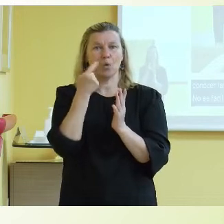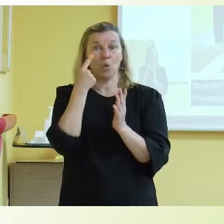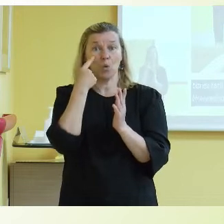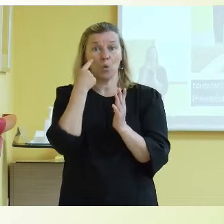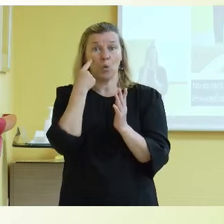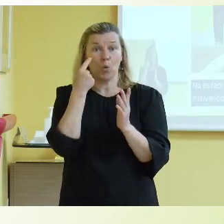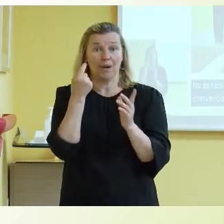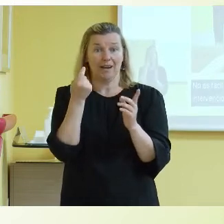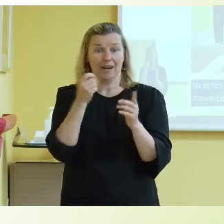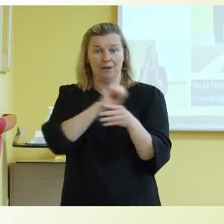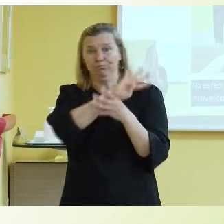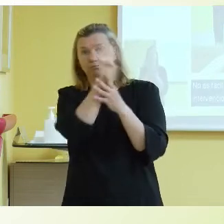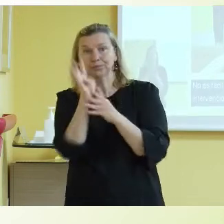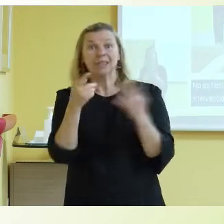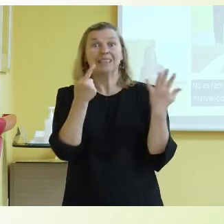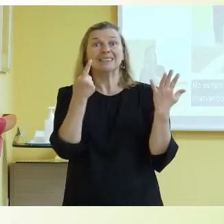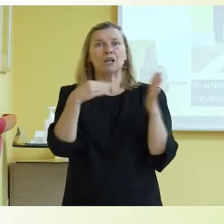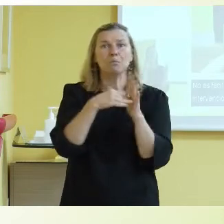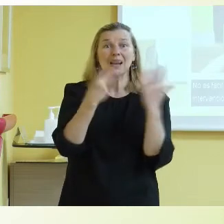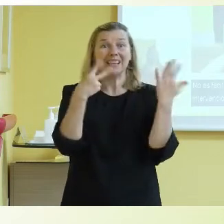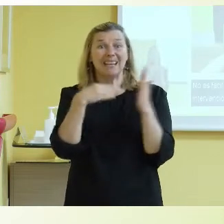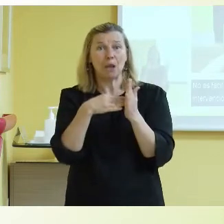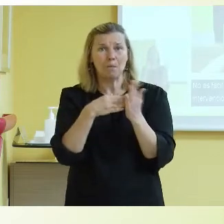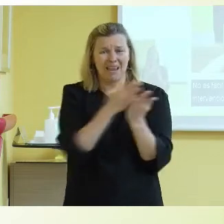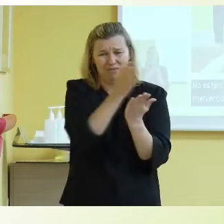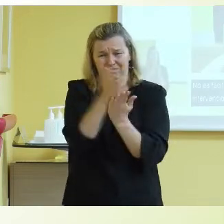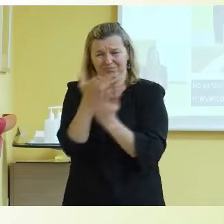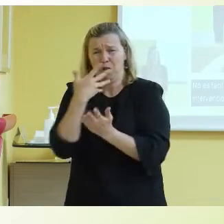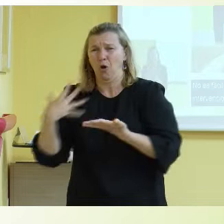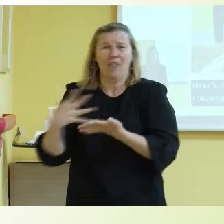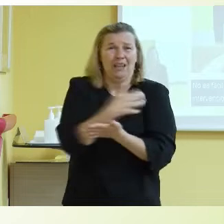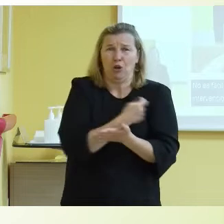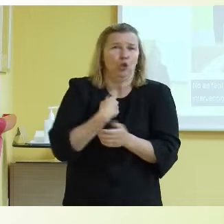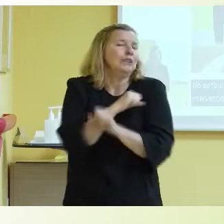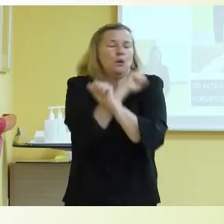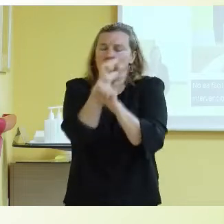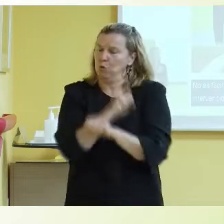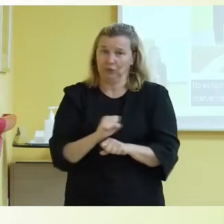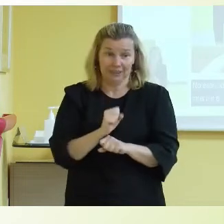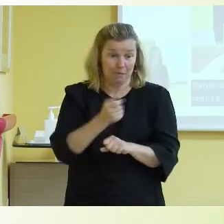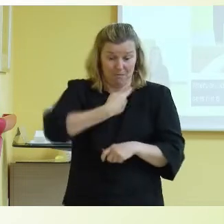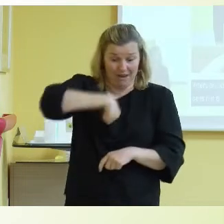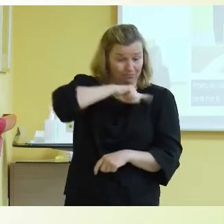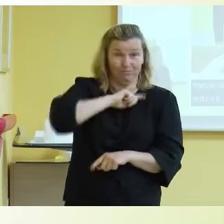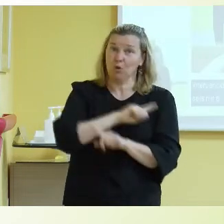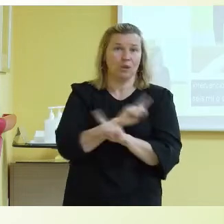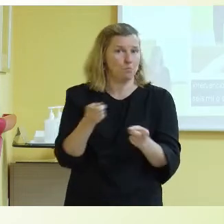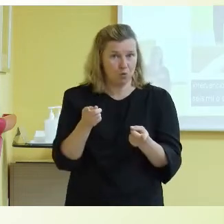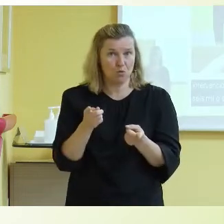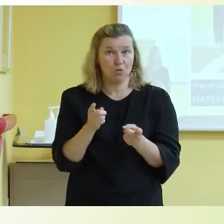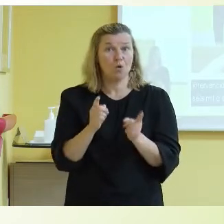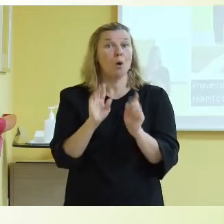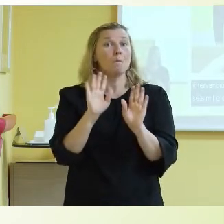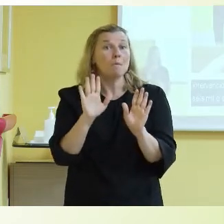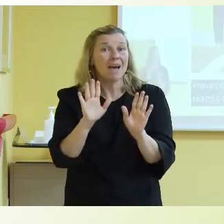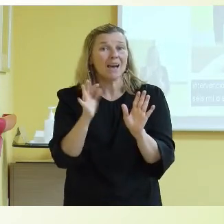o 6.000 y pico enfermedades raras, evidentemente, ni para vosotros, ni para los propios profesionales sanitarios, ni los sociosanitarios. Pero sí que hay